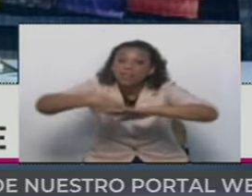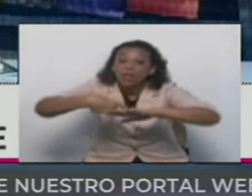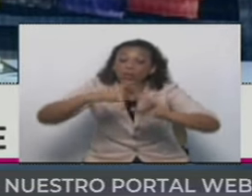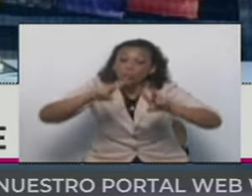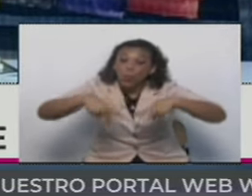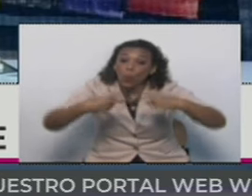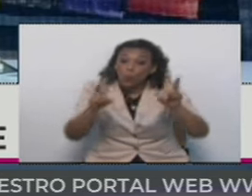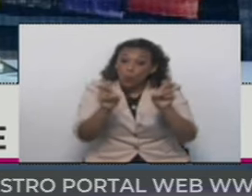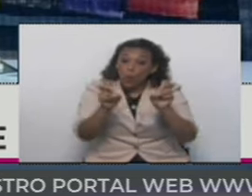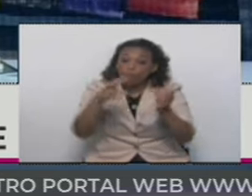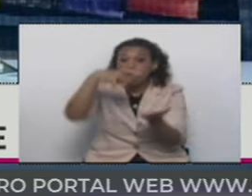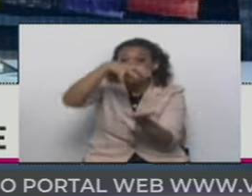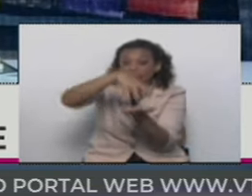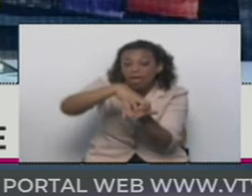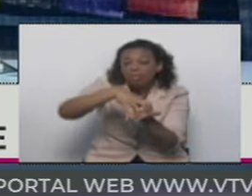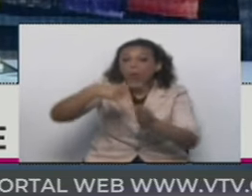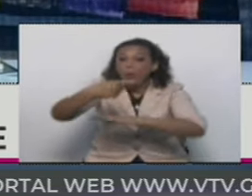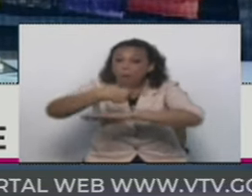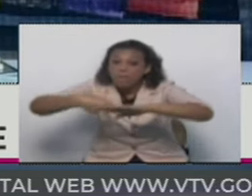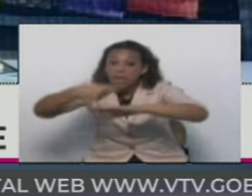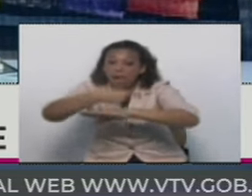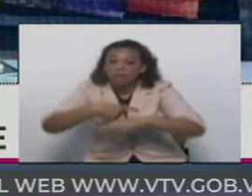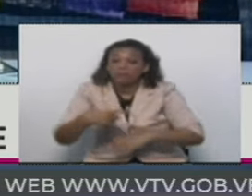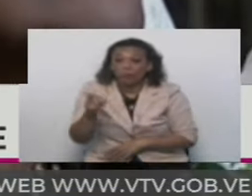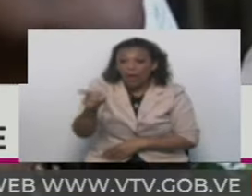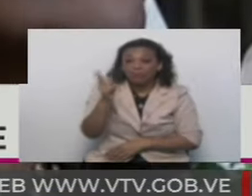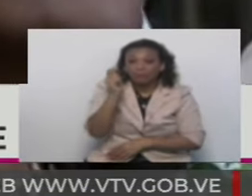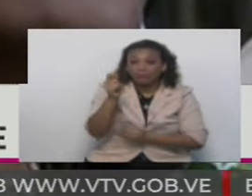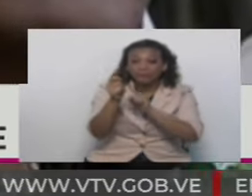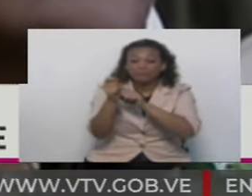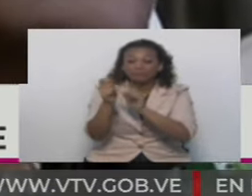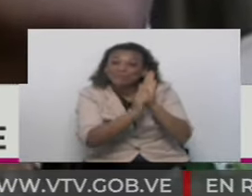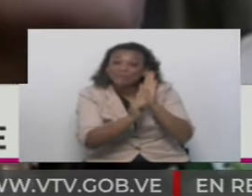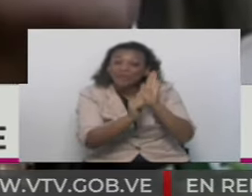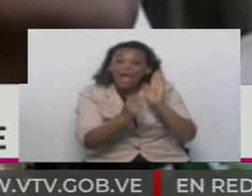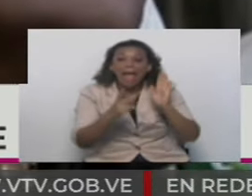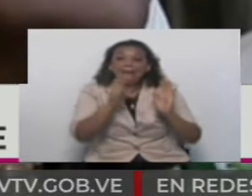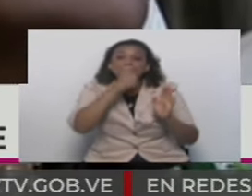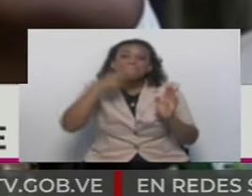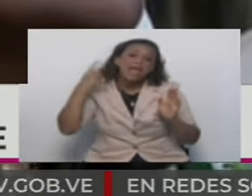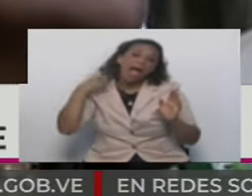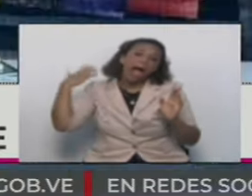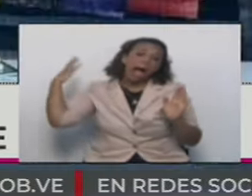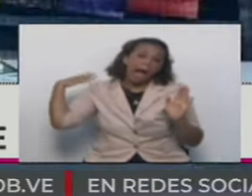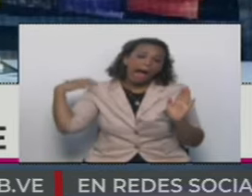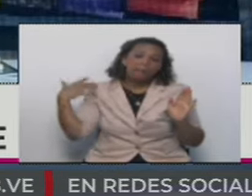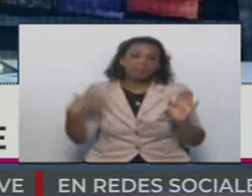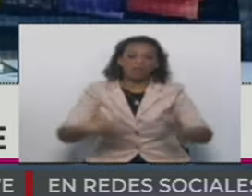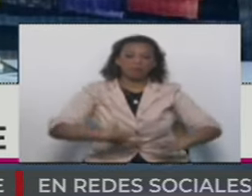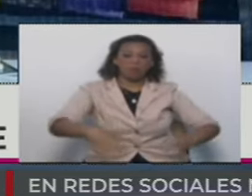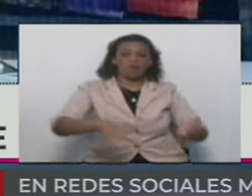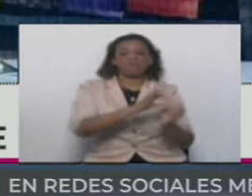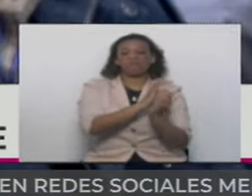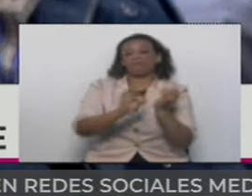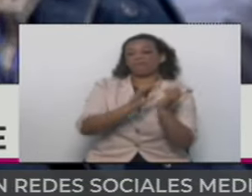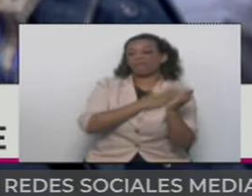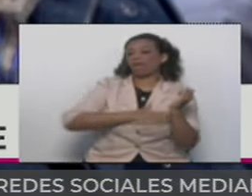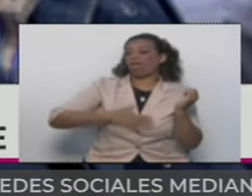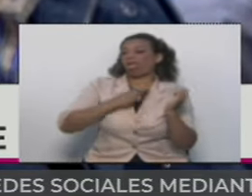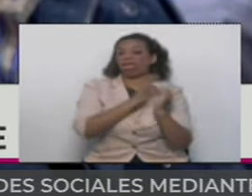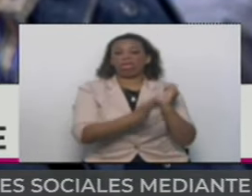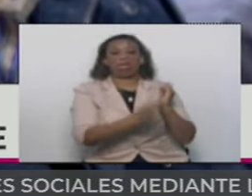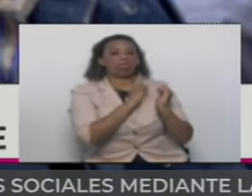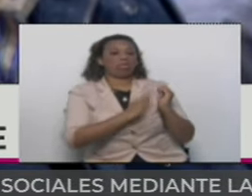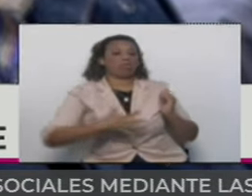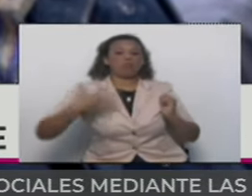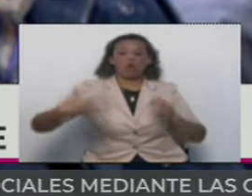Estado. El nuevo Estado dibujado aquí, superar el viejo Estado burgués oligárquico,